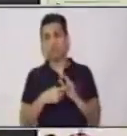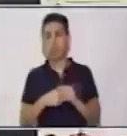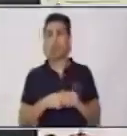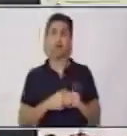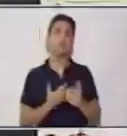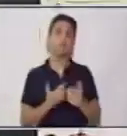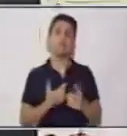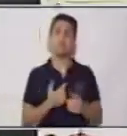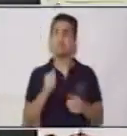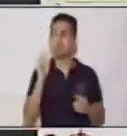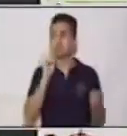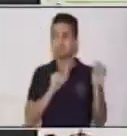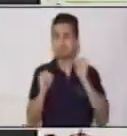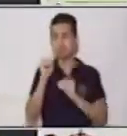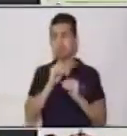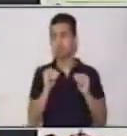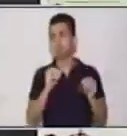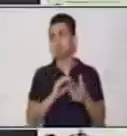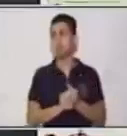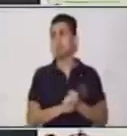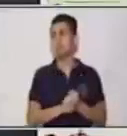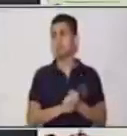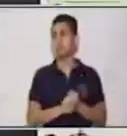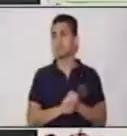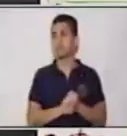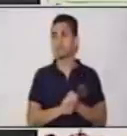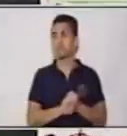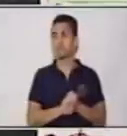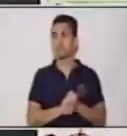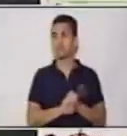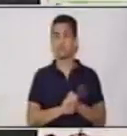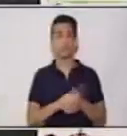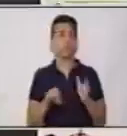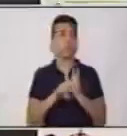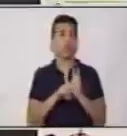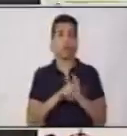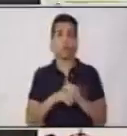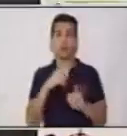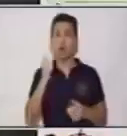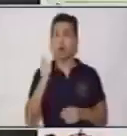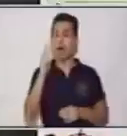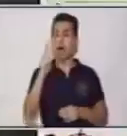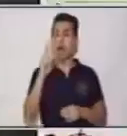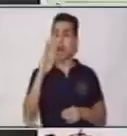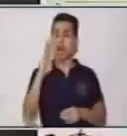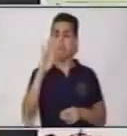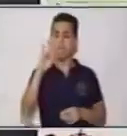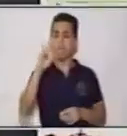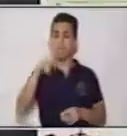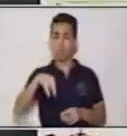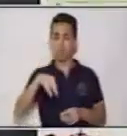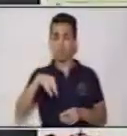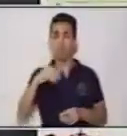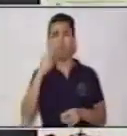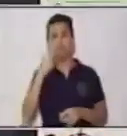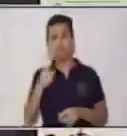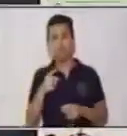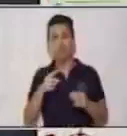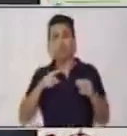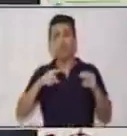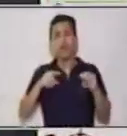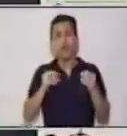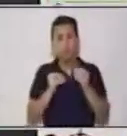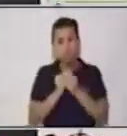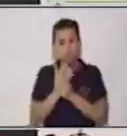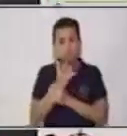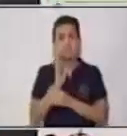pues corresponden a extranjerismos. Por ejemplo, la palabra álbum. Si nosotros investigamos el origen de la palabra álbum,